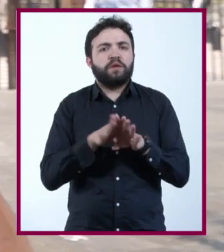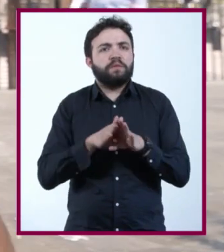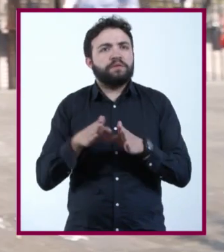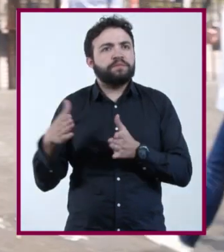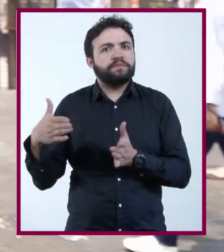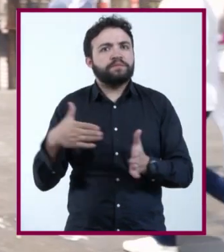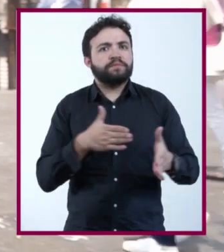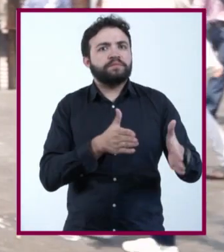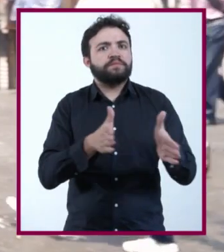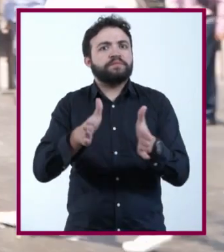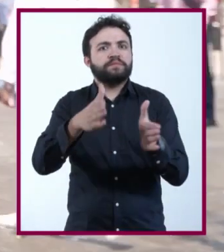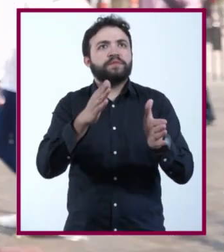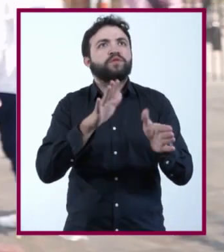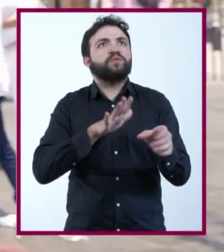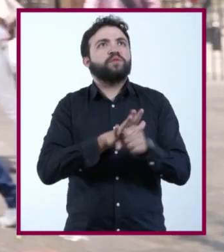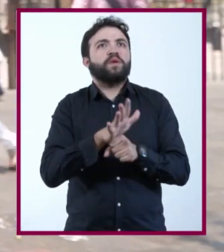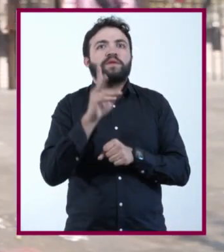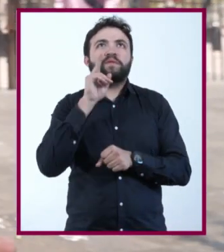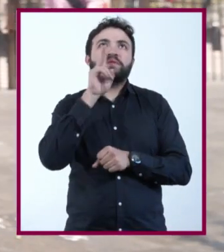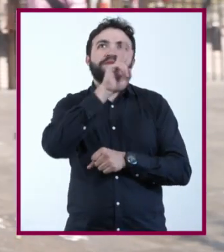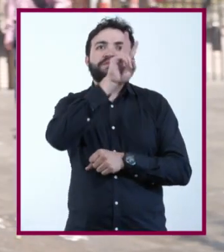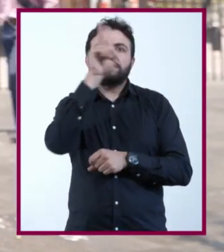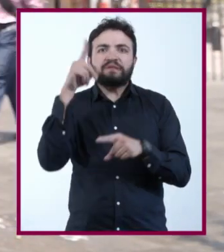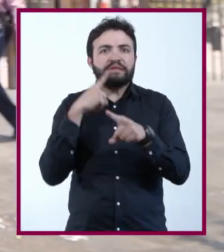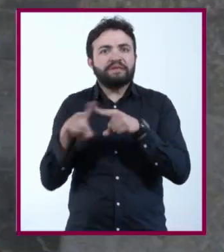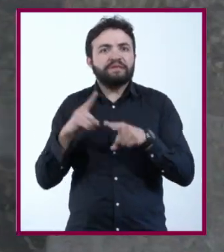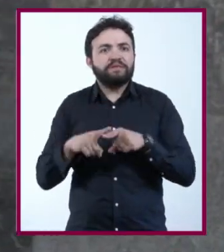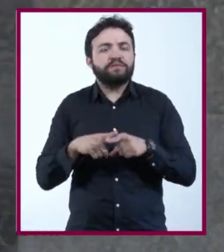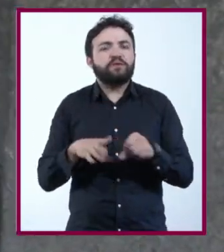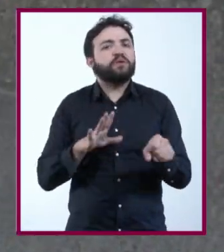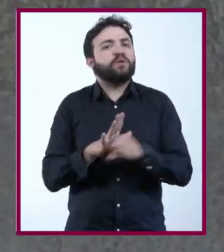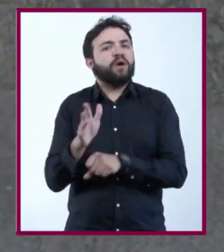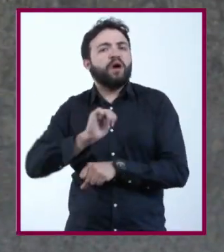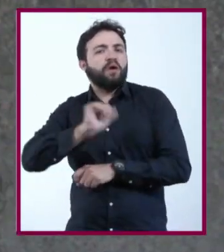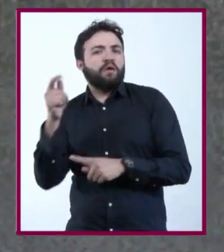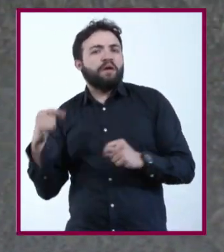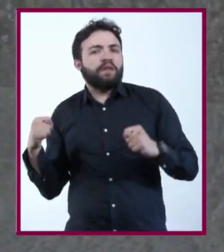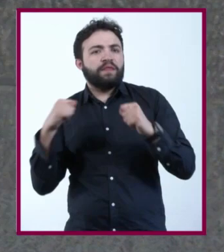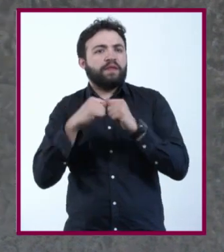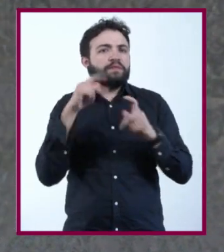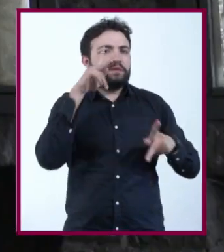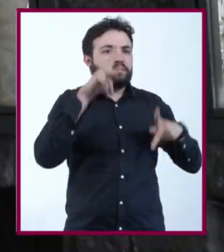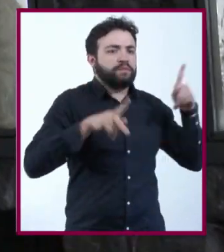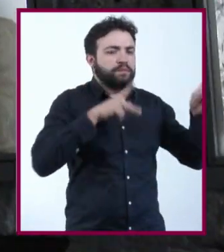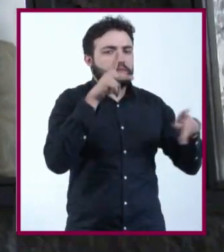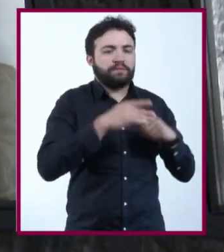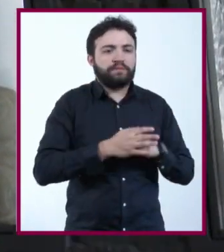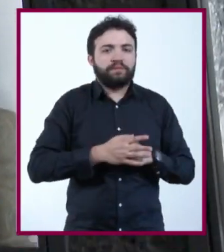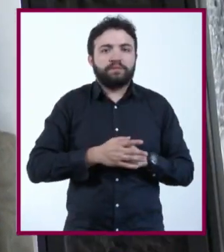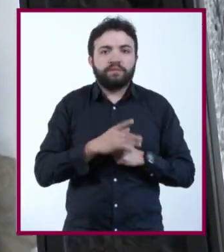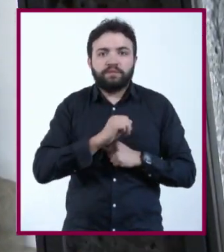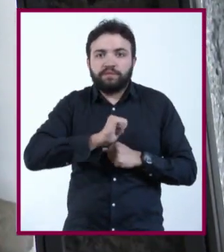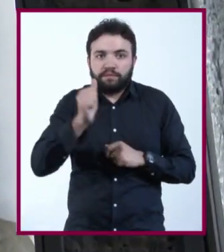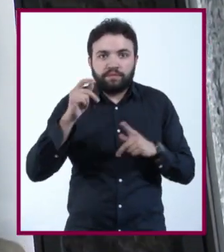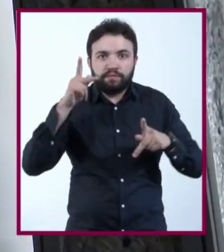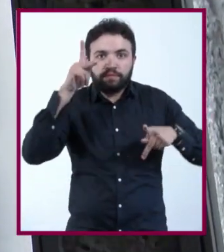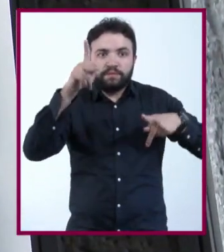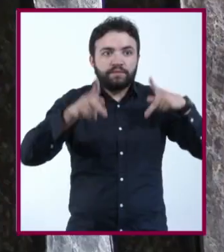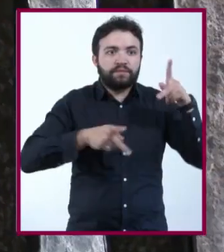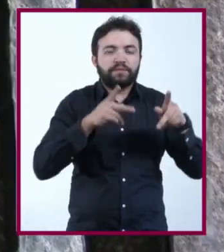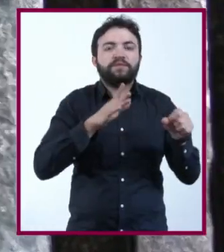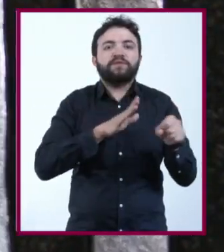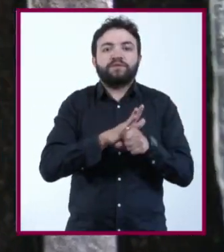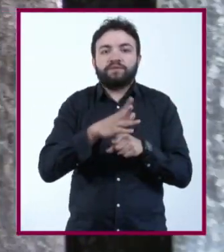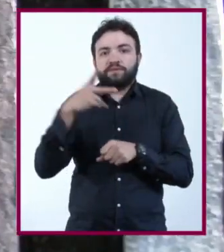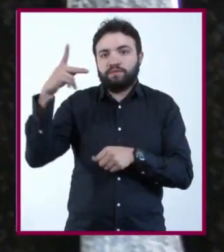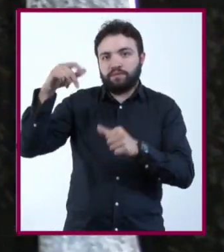recorrido por este majestuoso edificio. Pero, Fer, ¿cuál es el otro templo que vamos a visitar hoy? El otro templo es una de las últimas obras ideadas